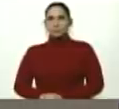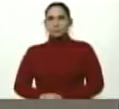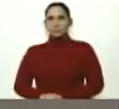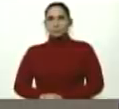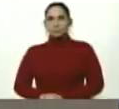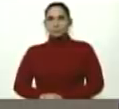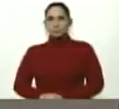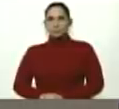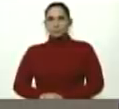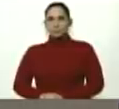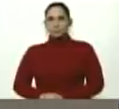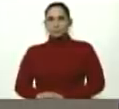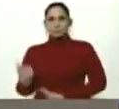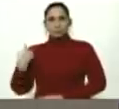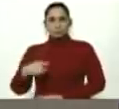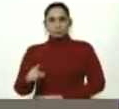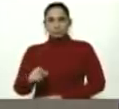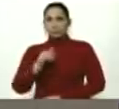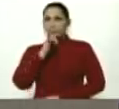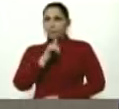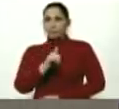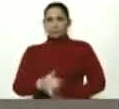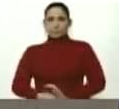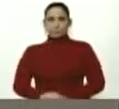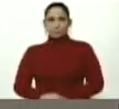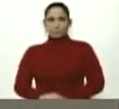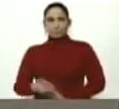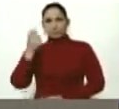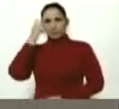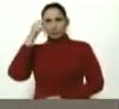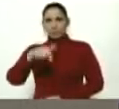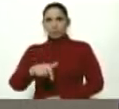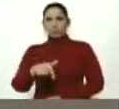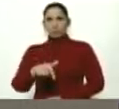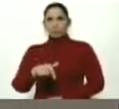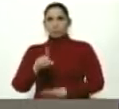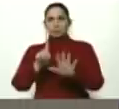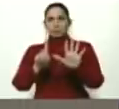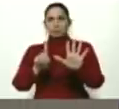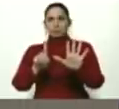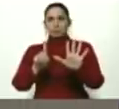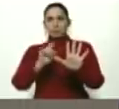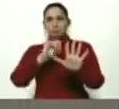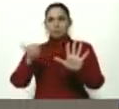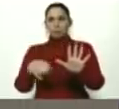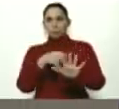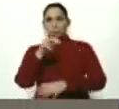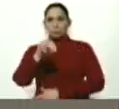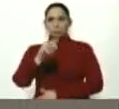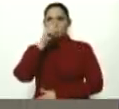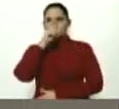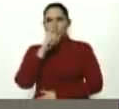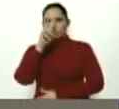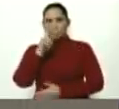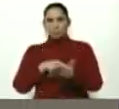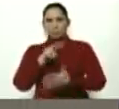Moros. Tenemos que reportar para el día de hoy, 6 de junio del año